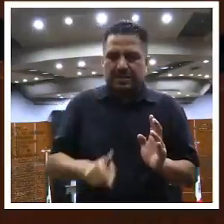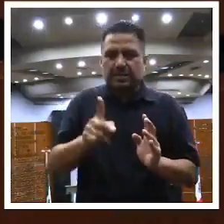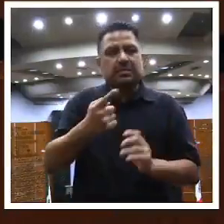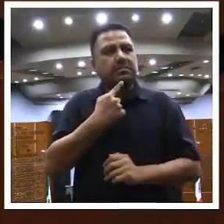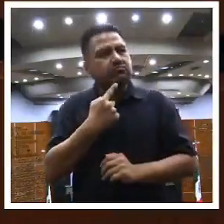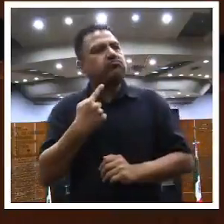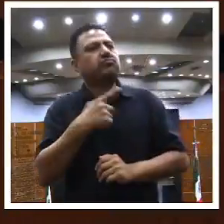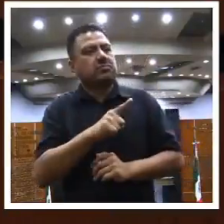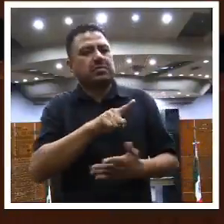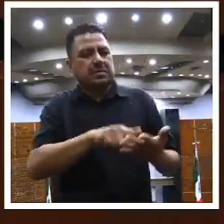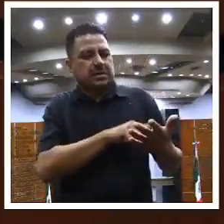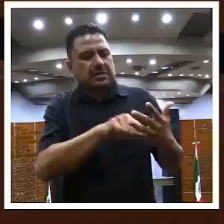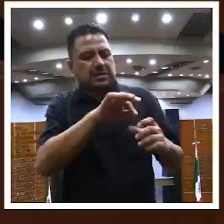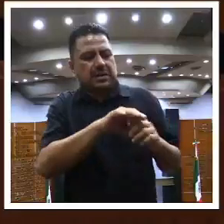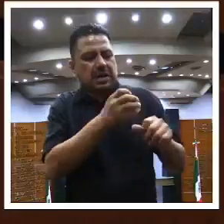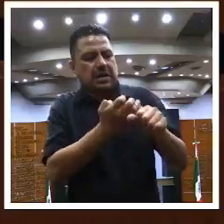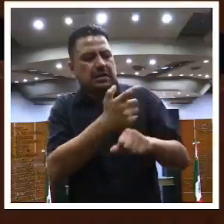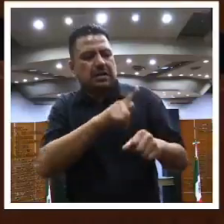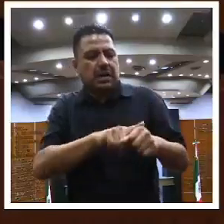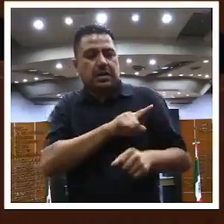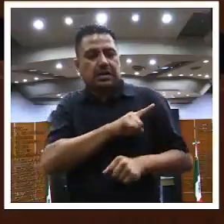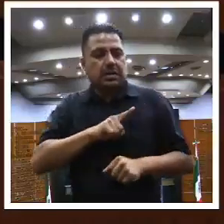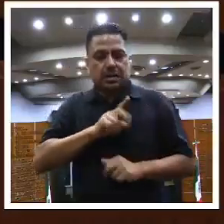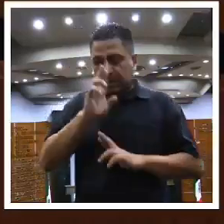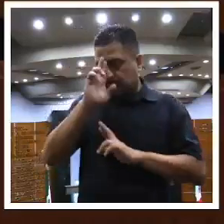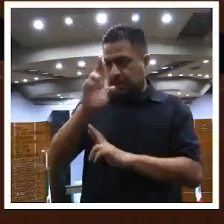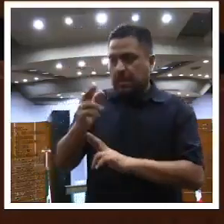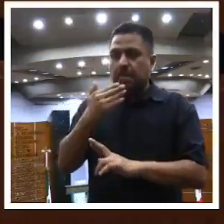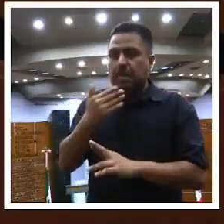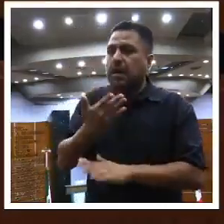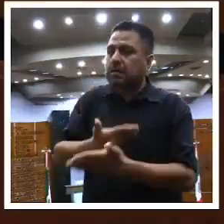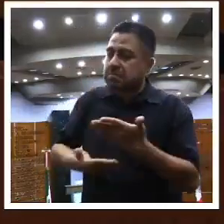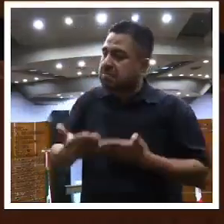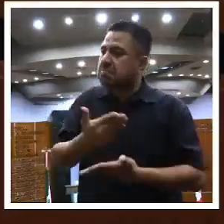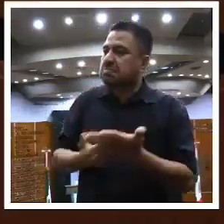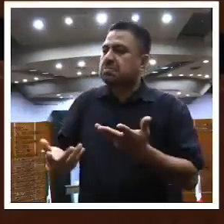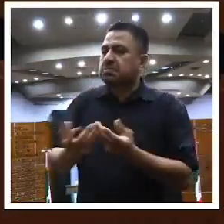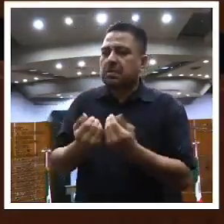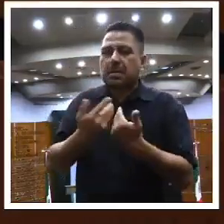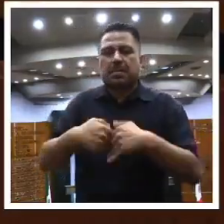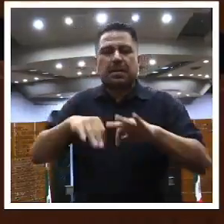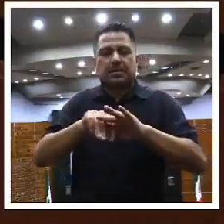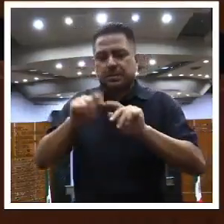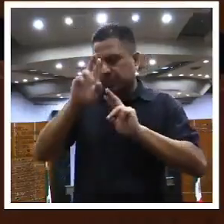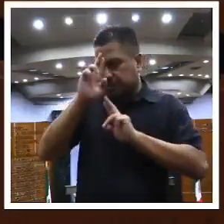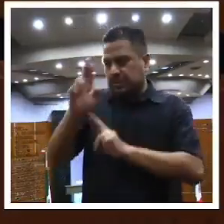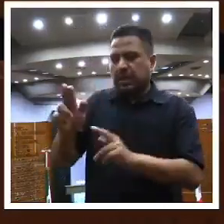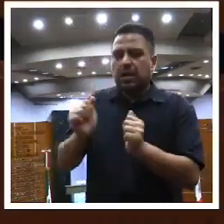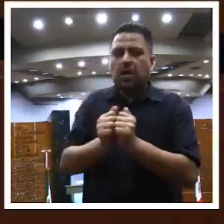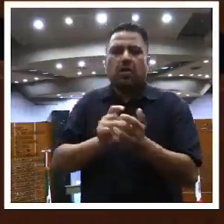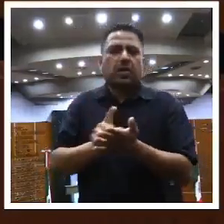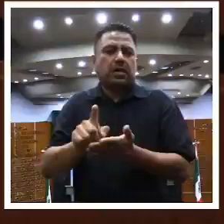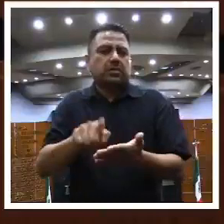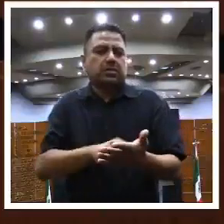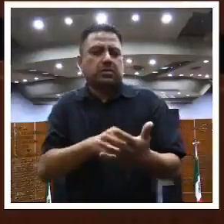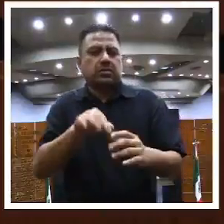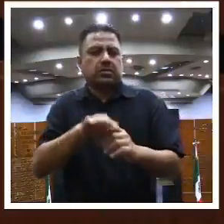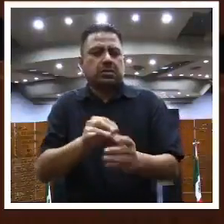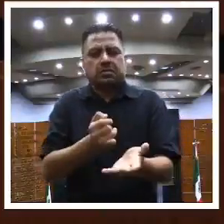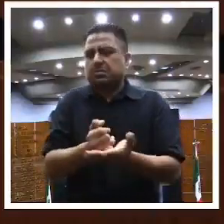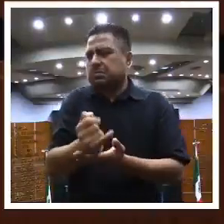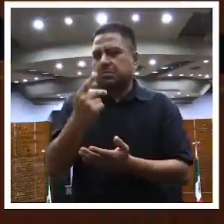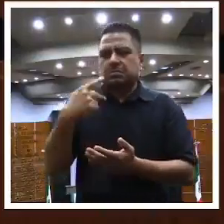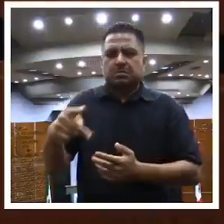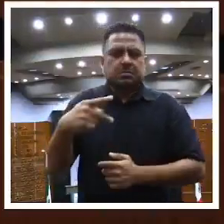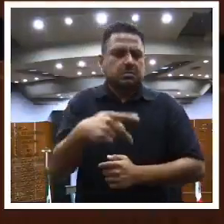electorales y legislaciones estatales a respetar, armonizar y priorizar los derechos políticos electorales y de libre determinación y